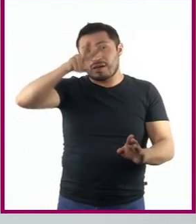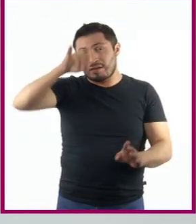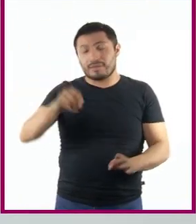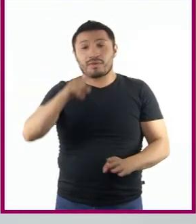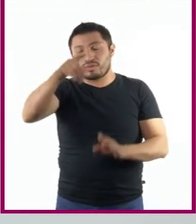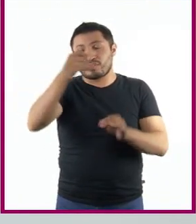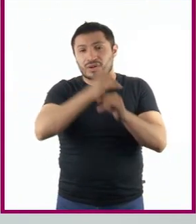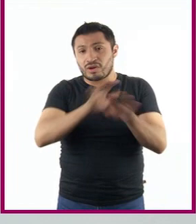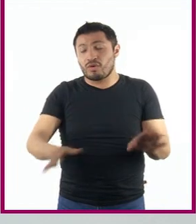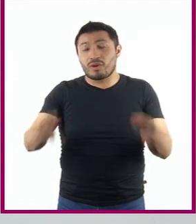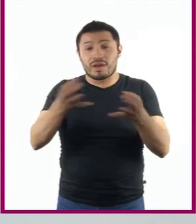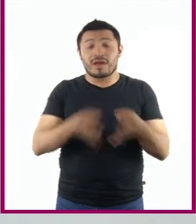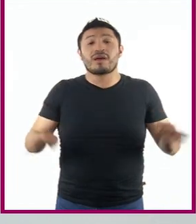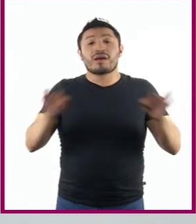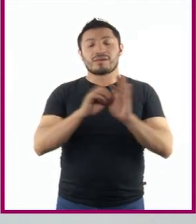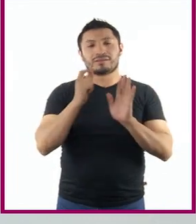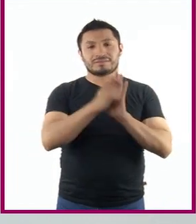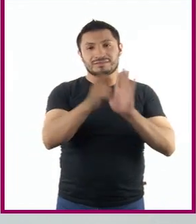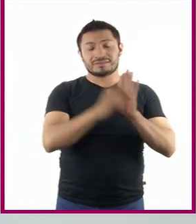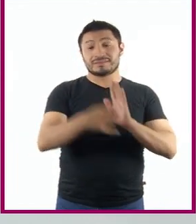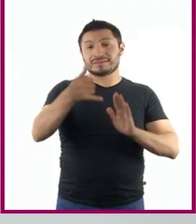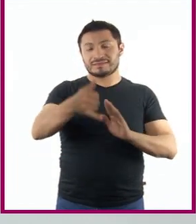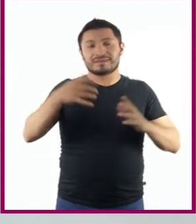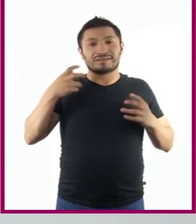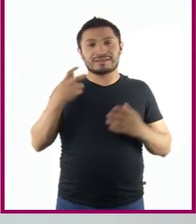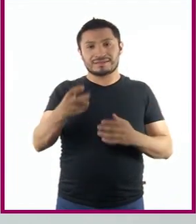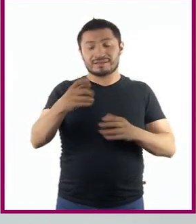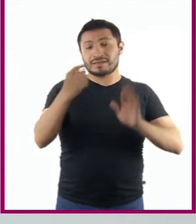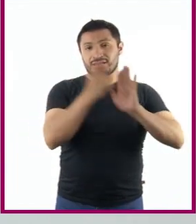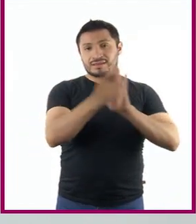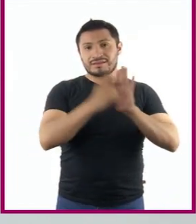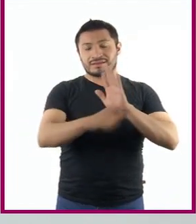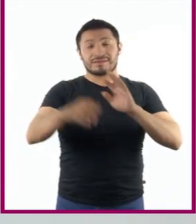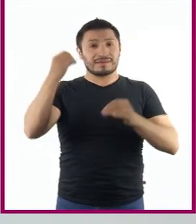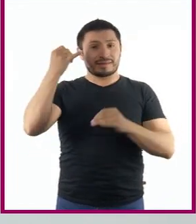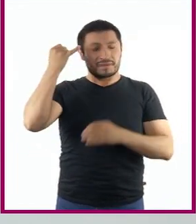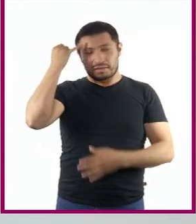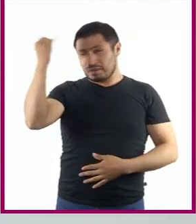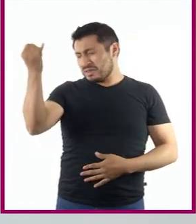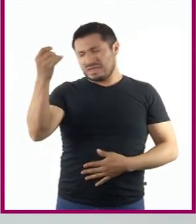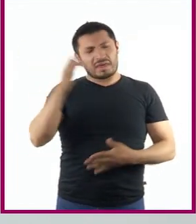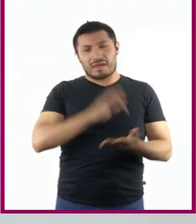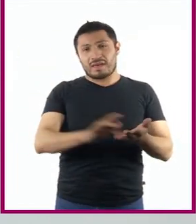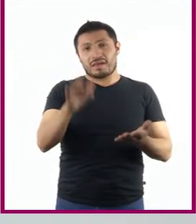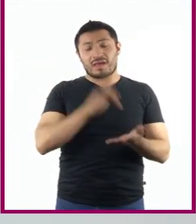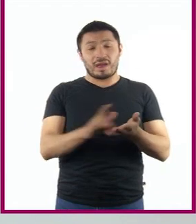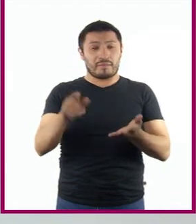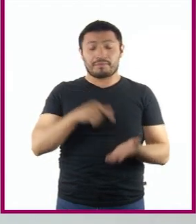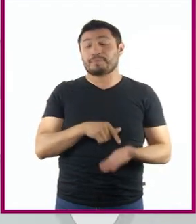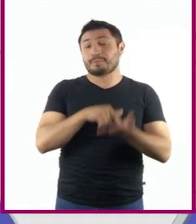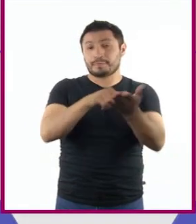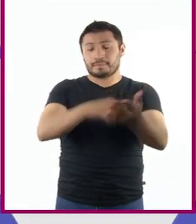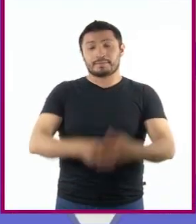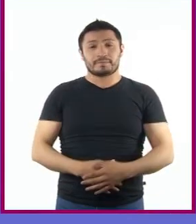los datos más importantes y a partir de ellos, escriban los argumentos que apoyen esta iniciativa.